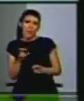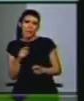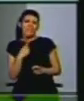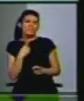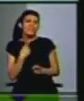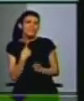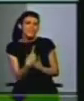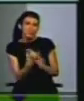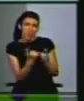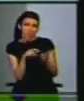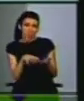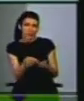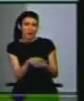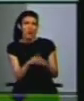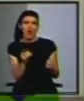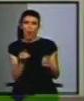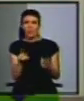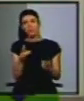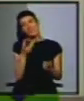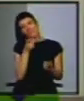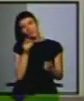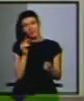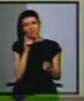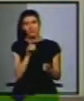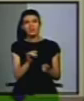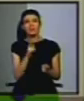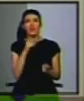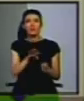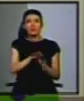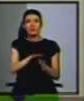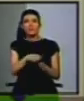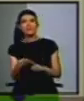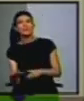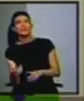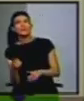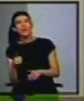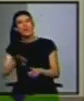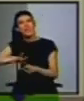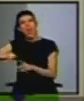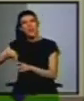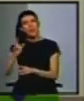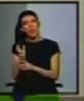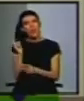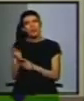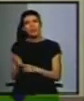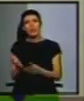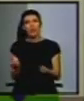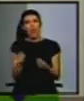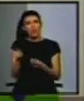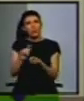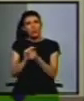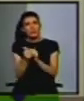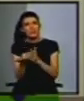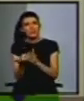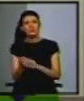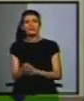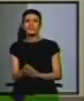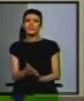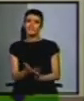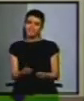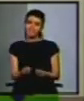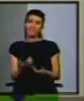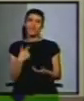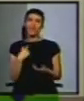sí, por cierto, pero sí, pasar de una ludopatía a convertirse en un delincuente? Bueno,